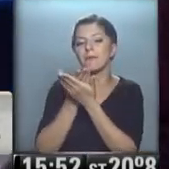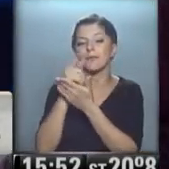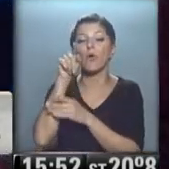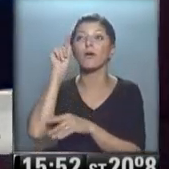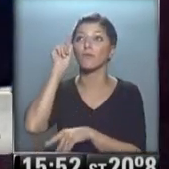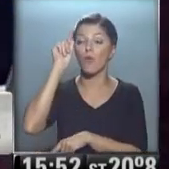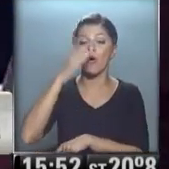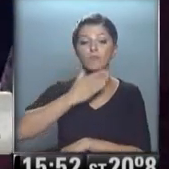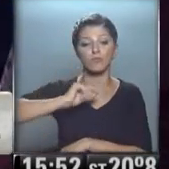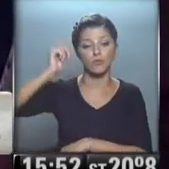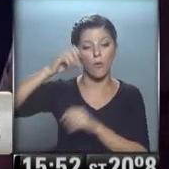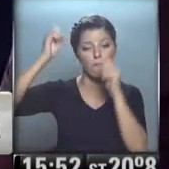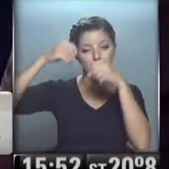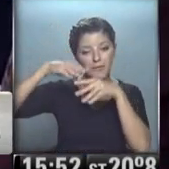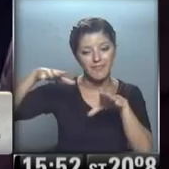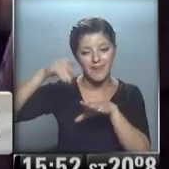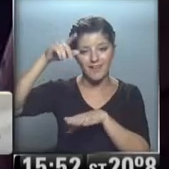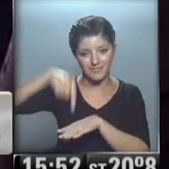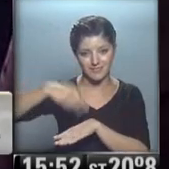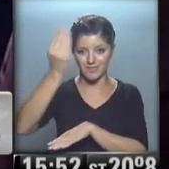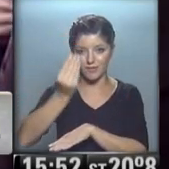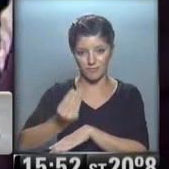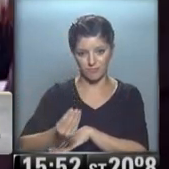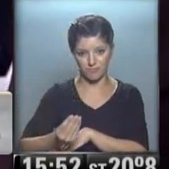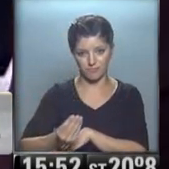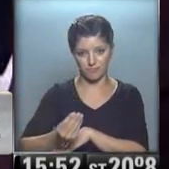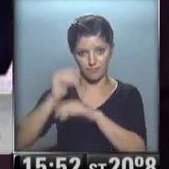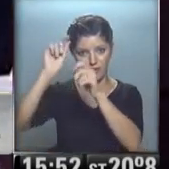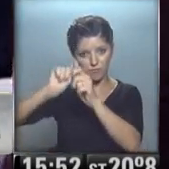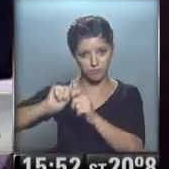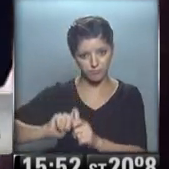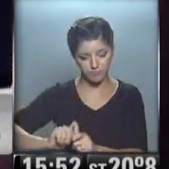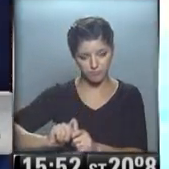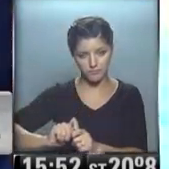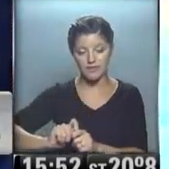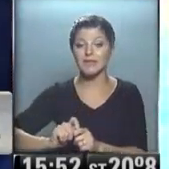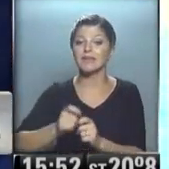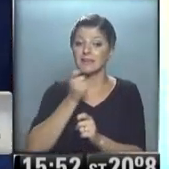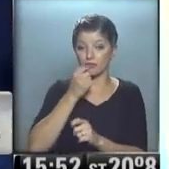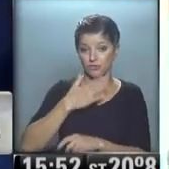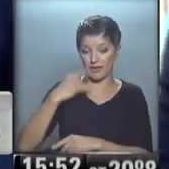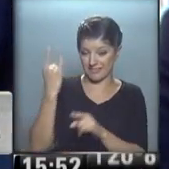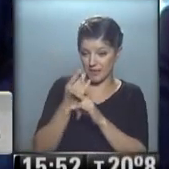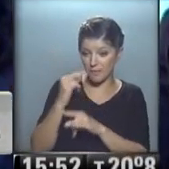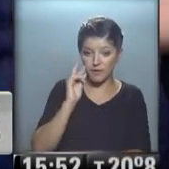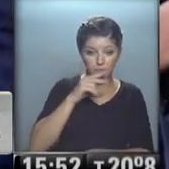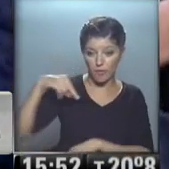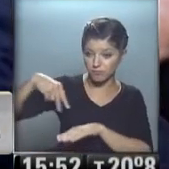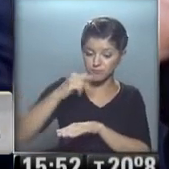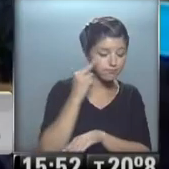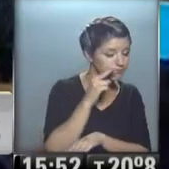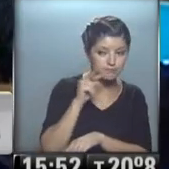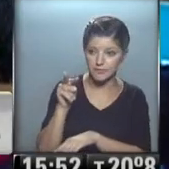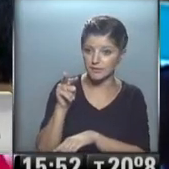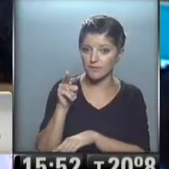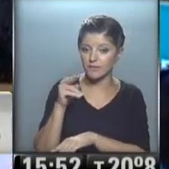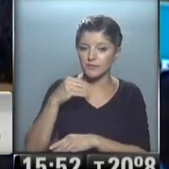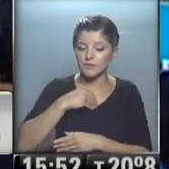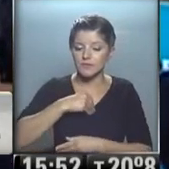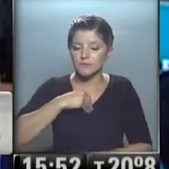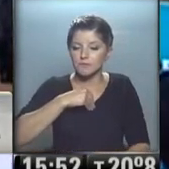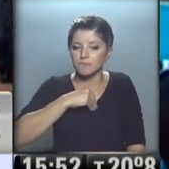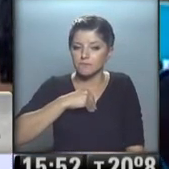bendigas esta escultura y que cada vez que pasemos delante de ella resuene en nuestro